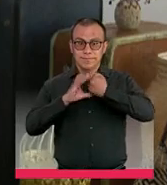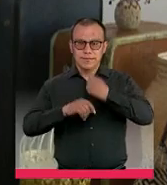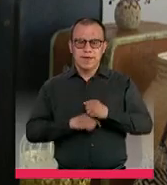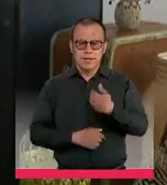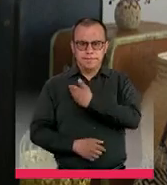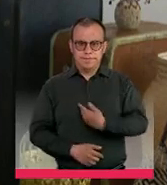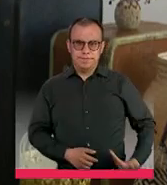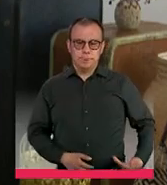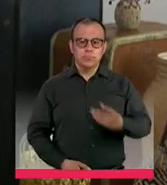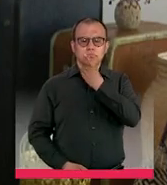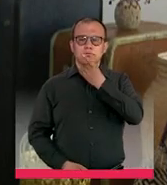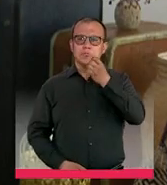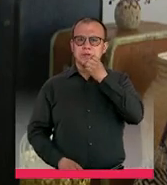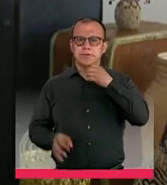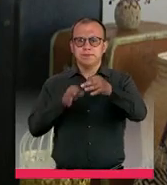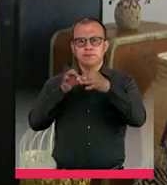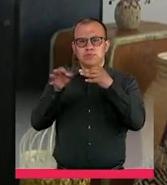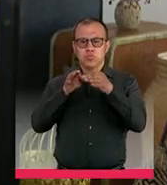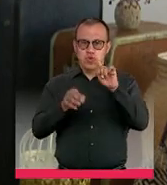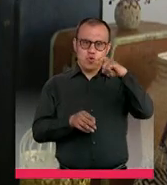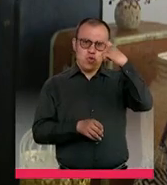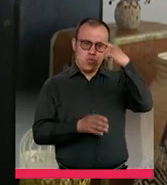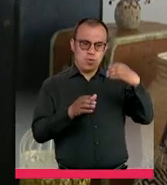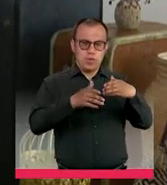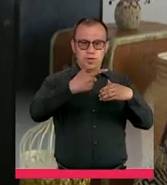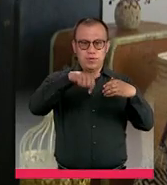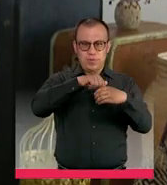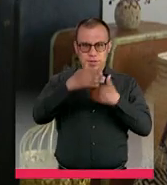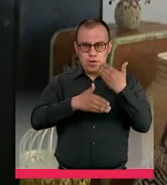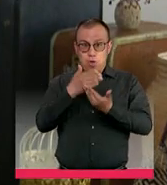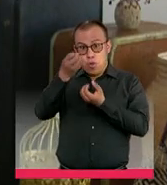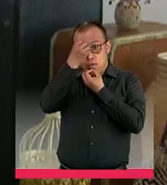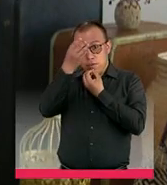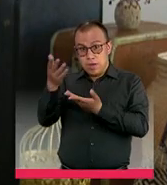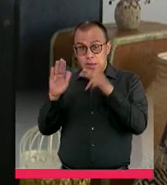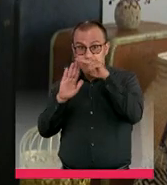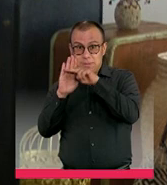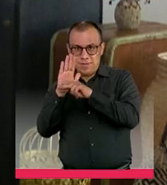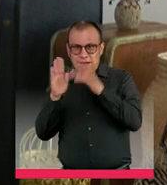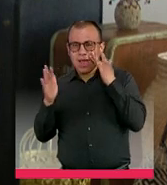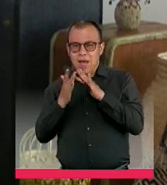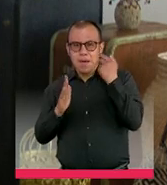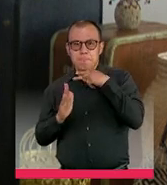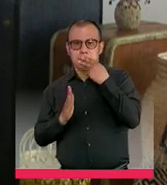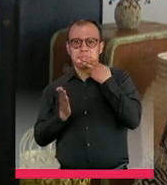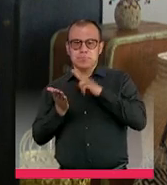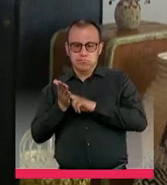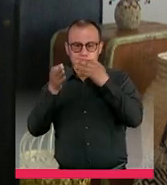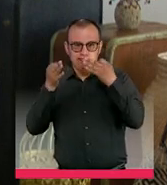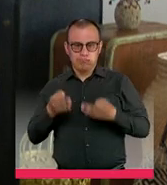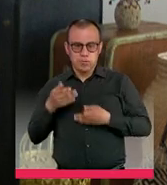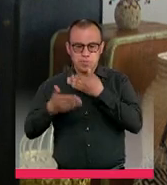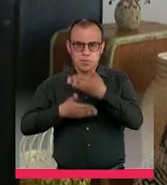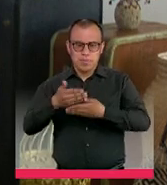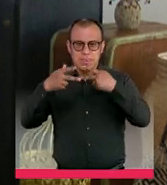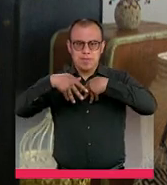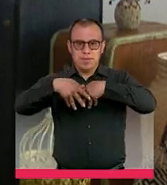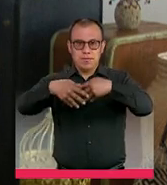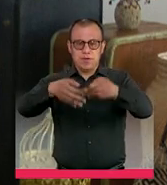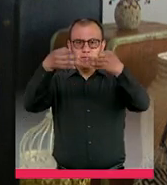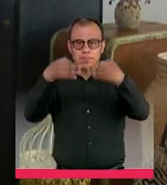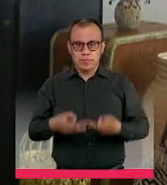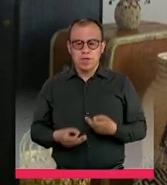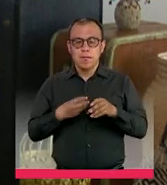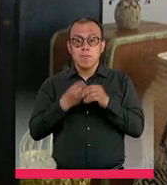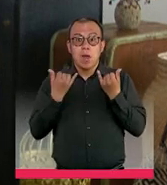el presidente ban duque explicó porque es un gobierno aún no acata la orden de la corte suprema de justicia que le exige garantizar la protesta social y